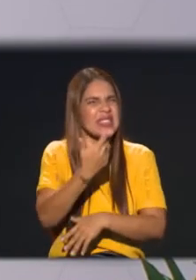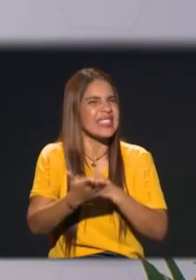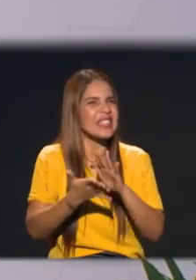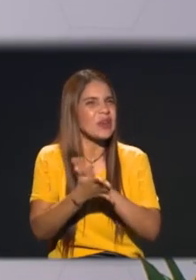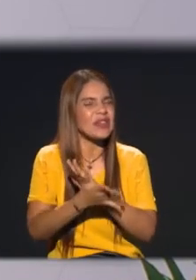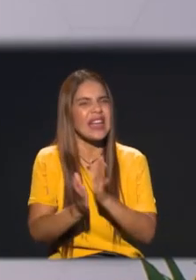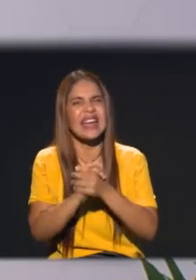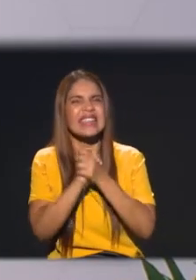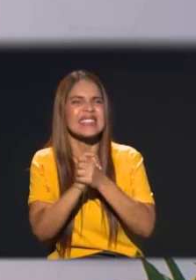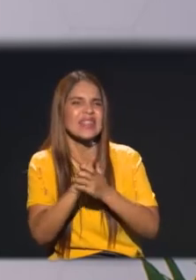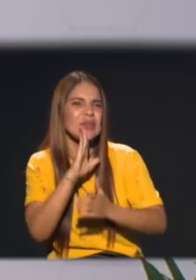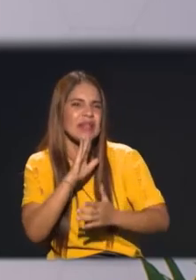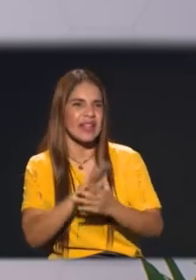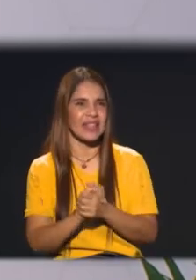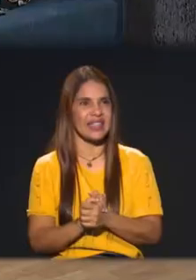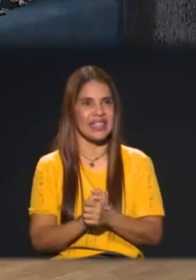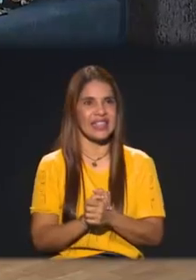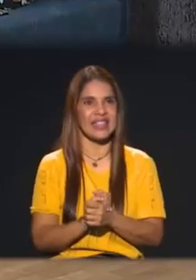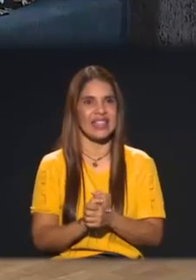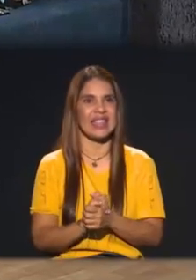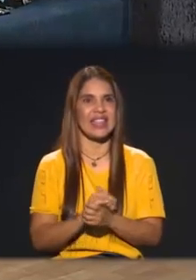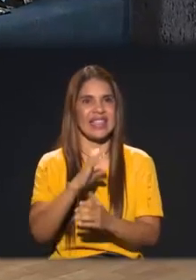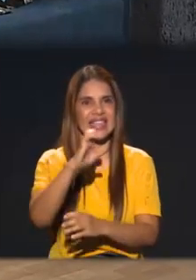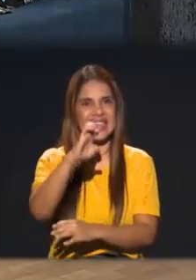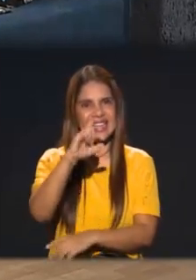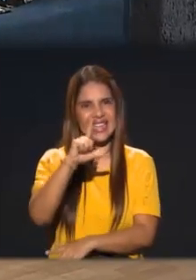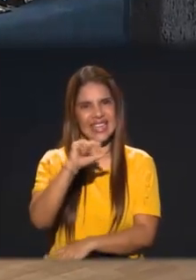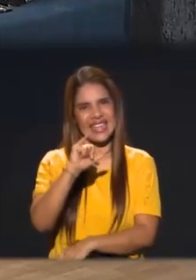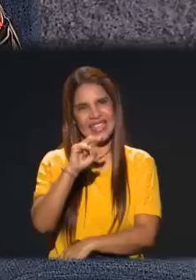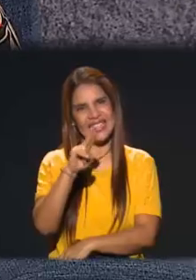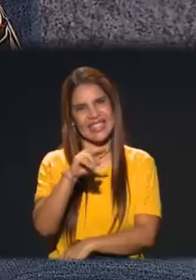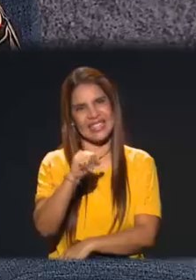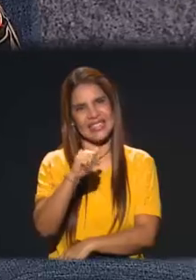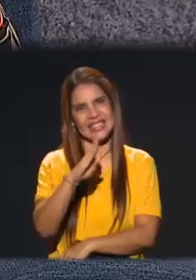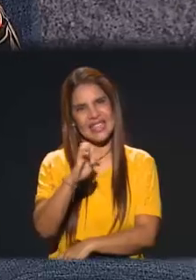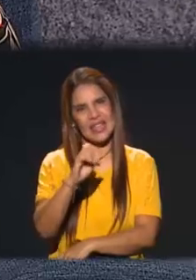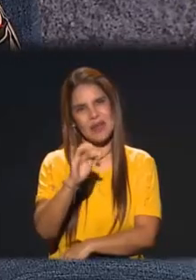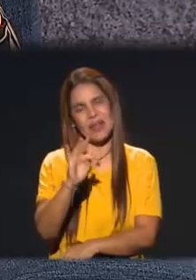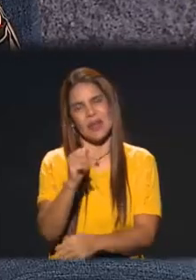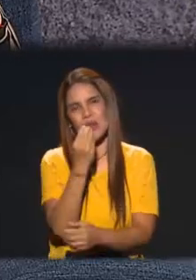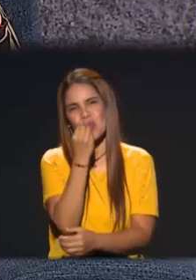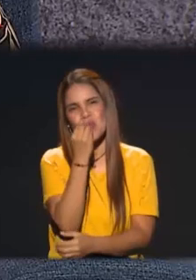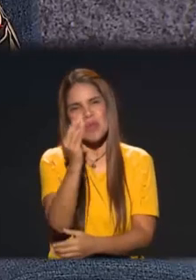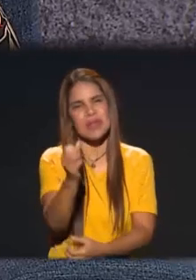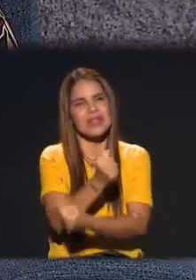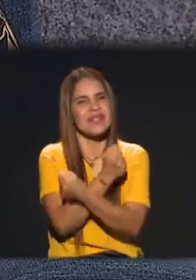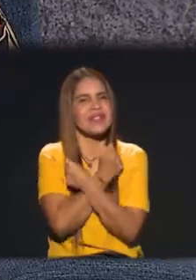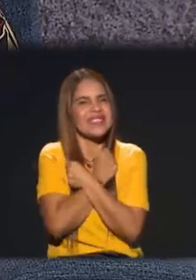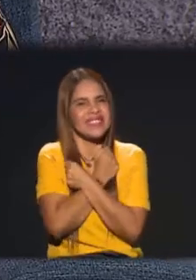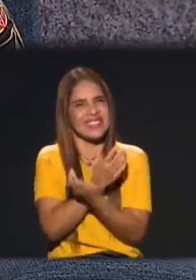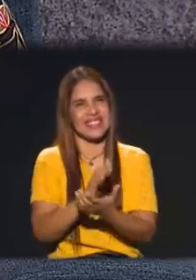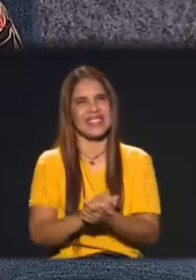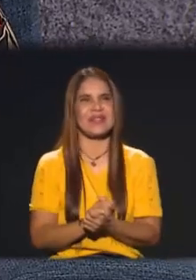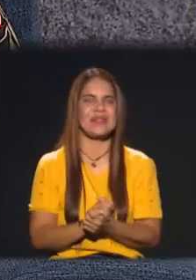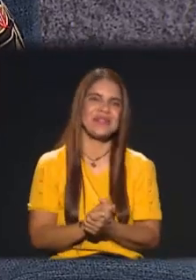decir o a qué profesora quieres saludar. A profesora Elizabeth, un abrazo muy grande, un beso. Te quiero mucho.